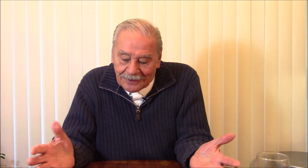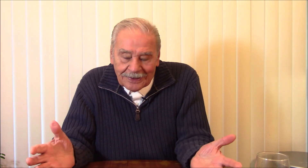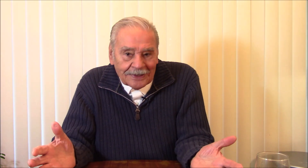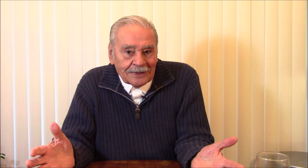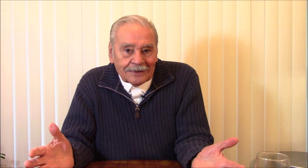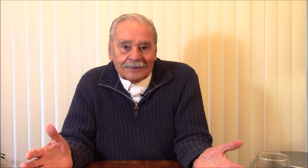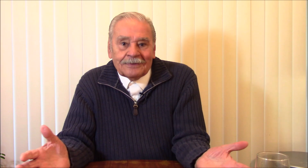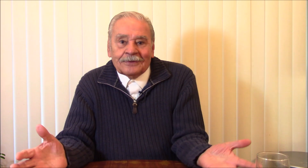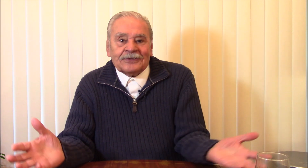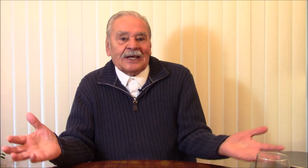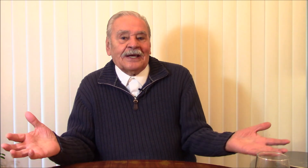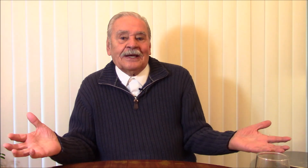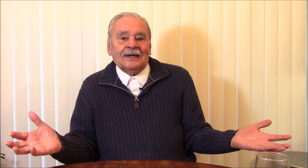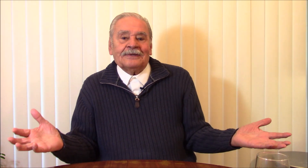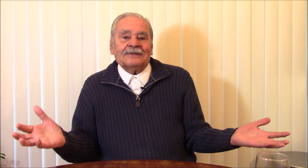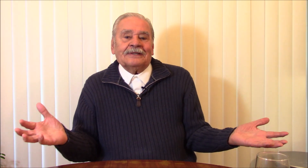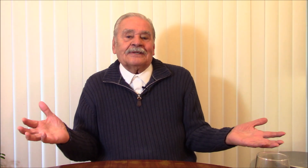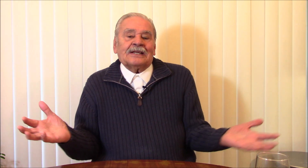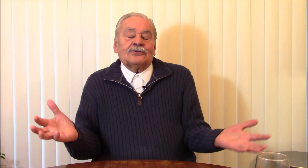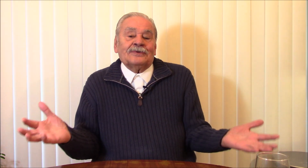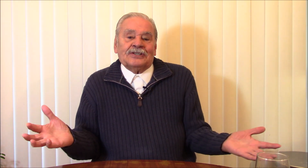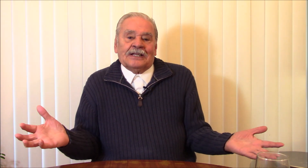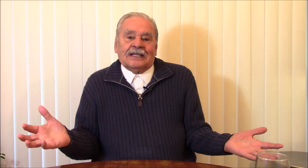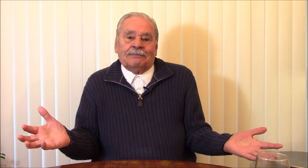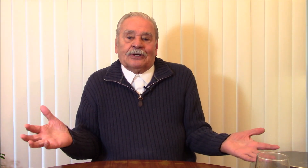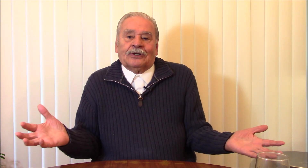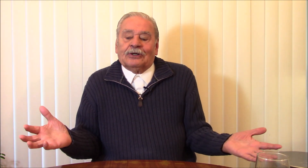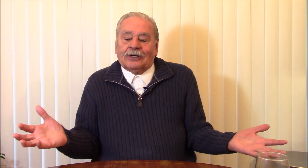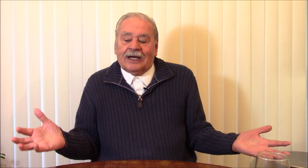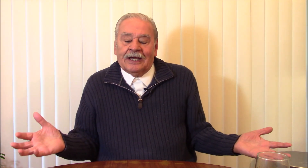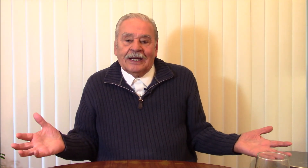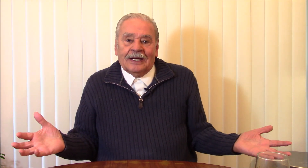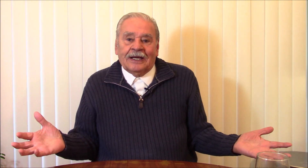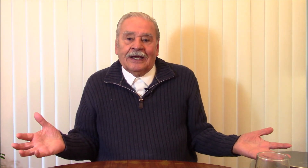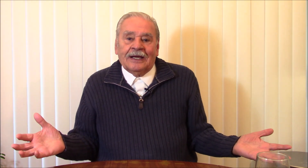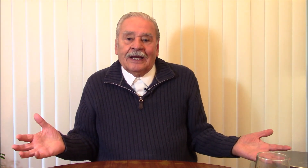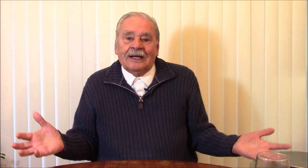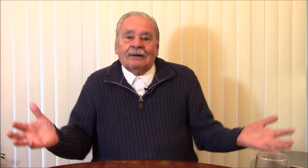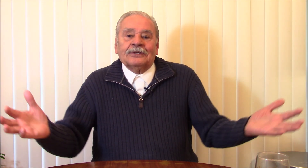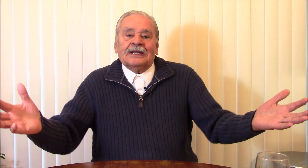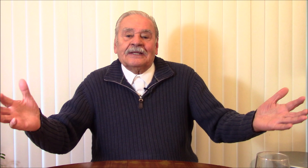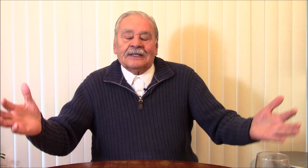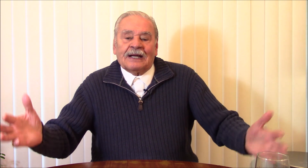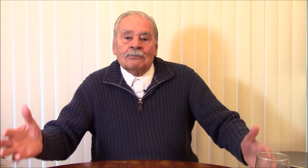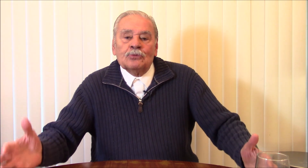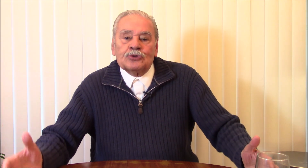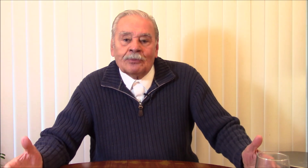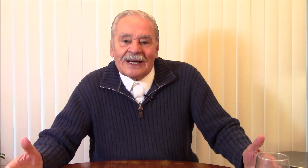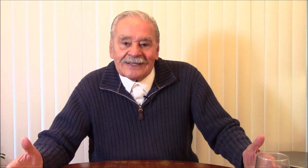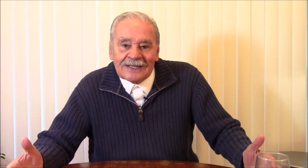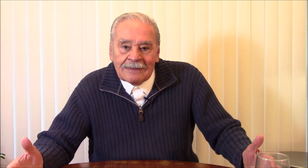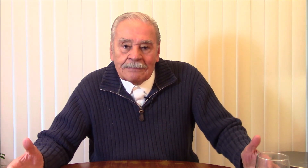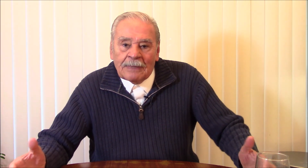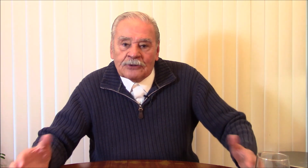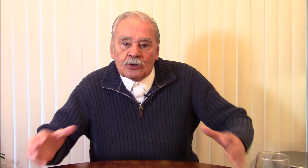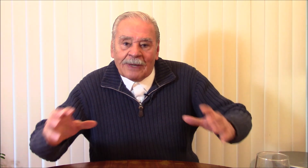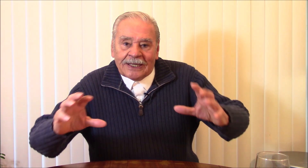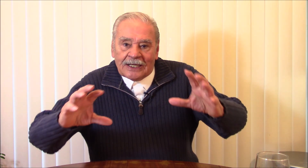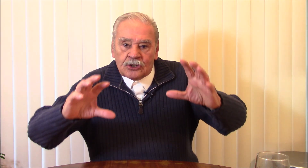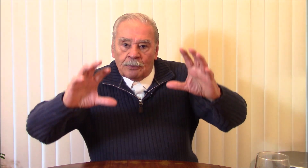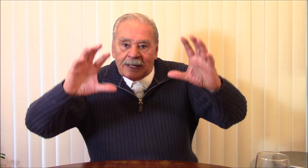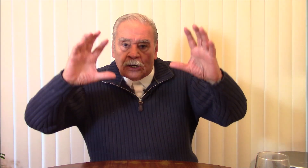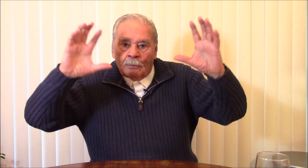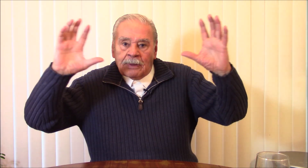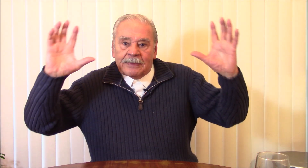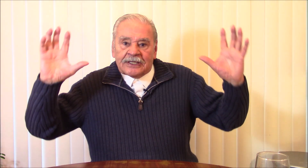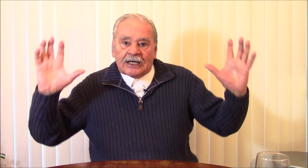fin, no sé si será suficiente, pero creo que ustedes tendrán mucho más en su